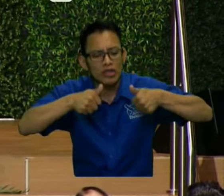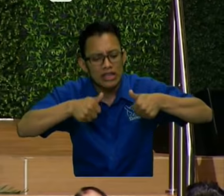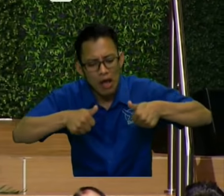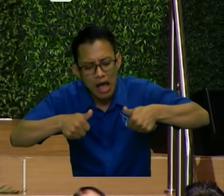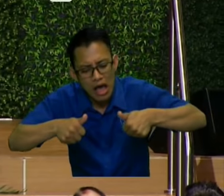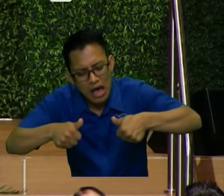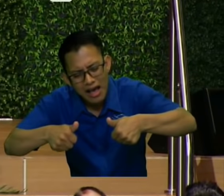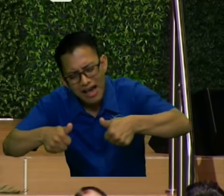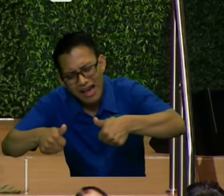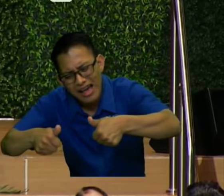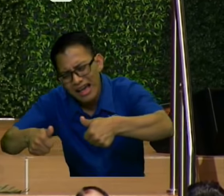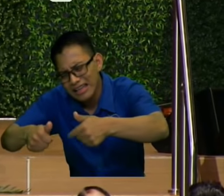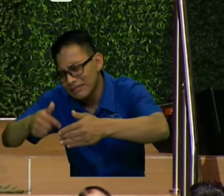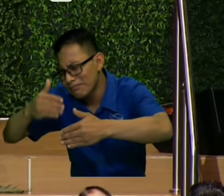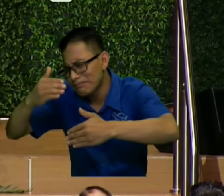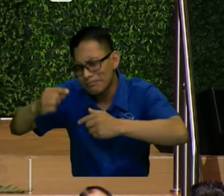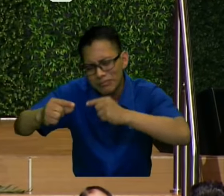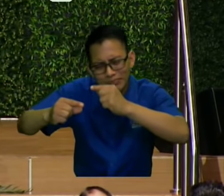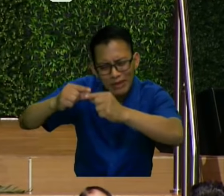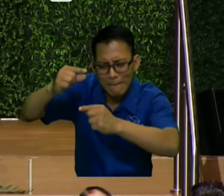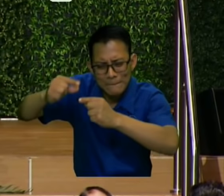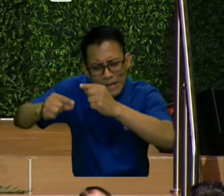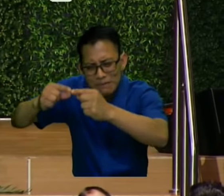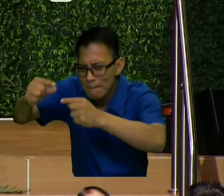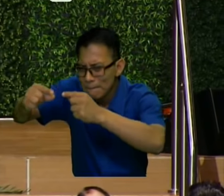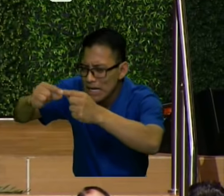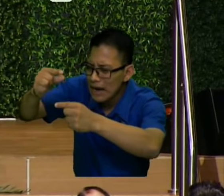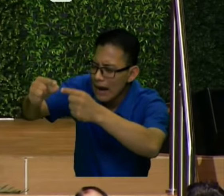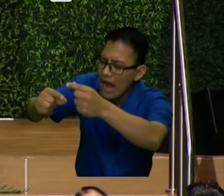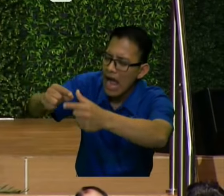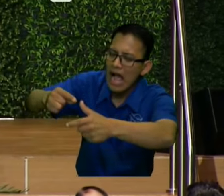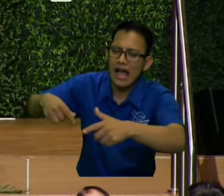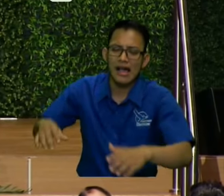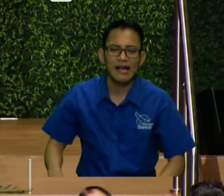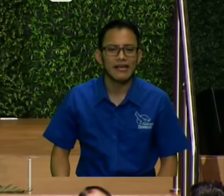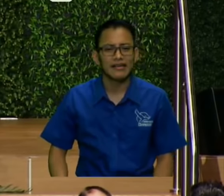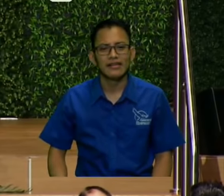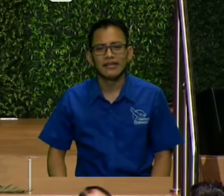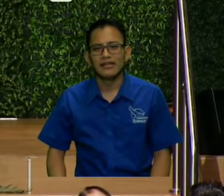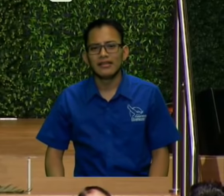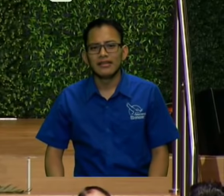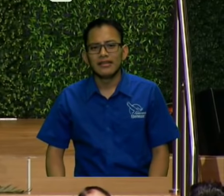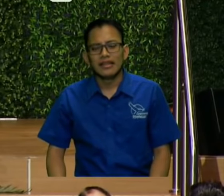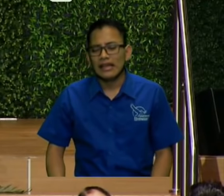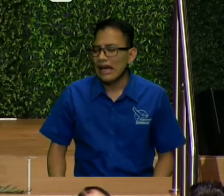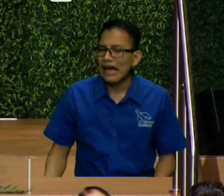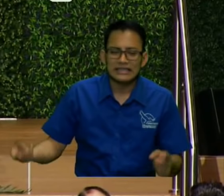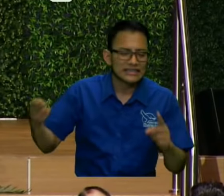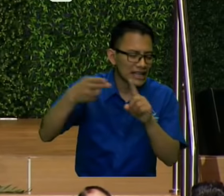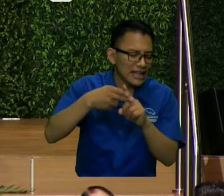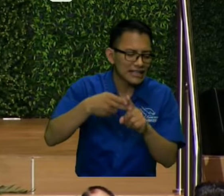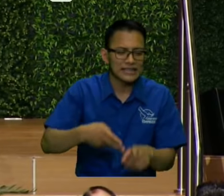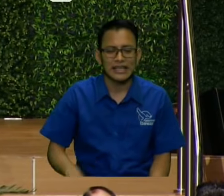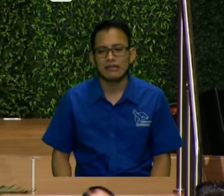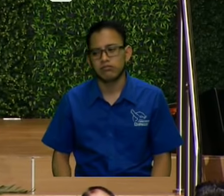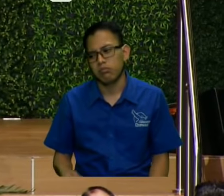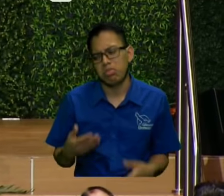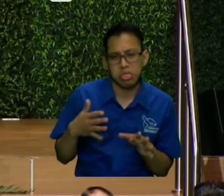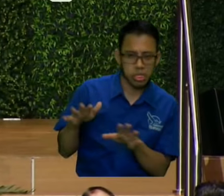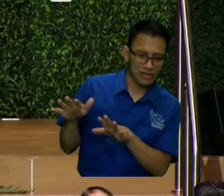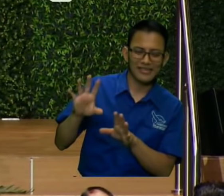empezamos a dar y a dar y a dar, hasta que se aburran los hermanos o hasta que se la aprenda el pastor, ¿eh? Una de